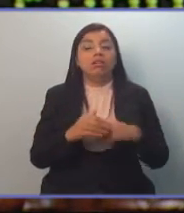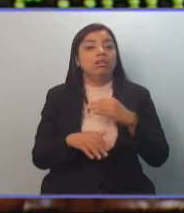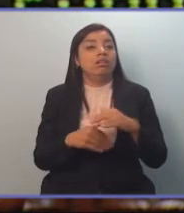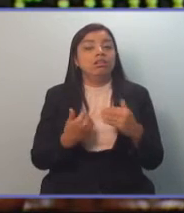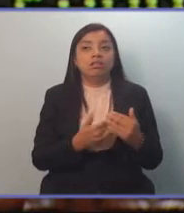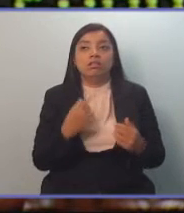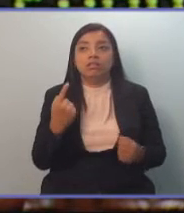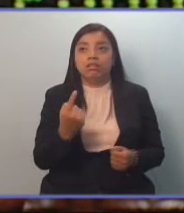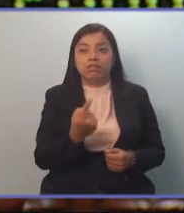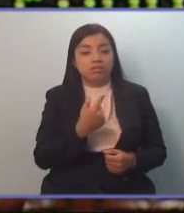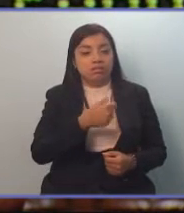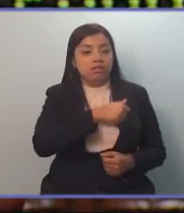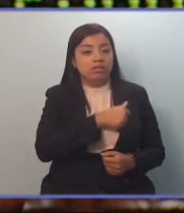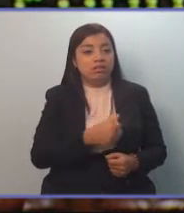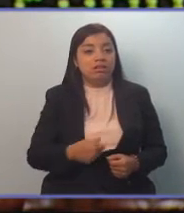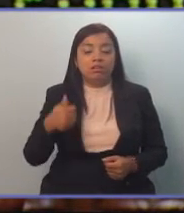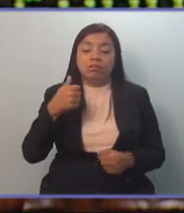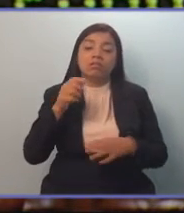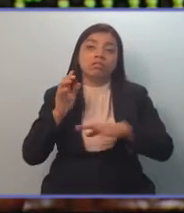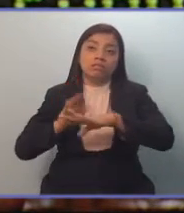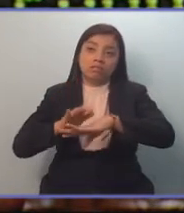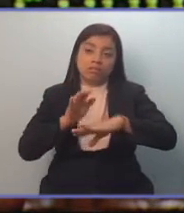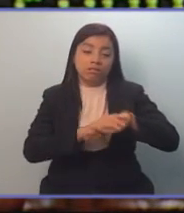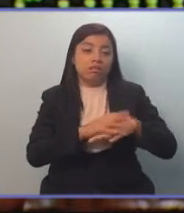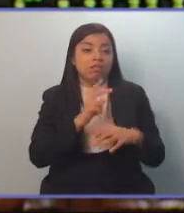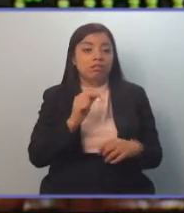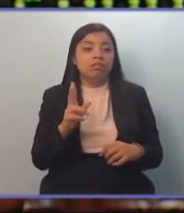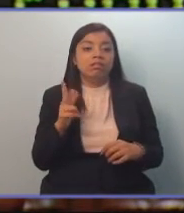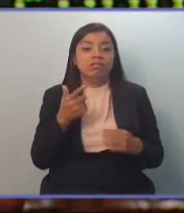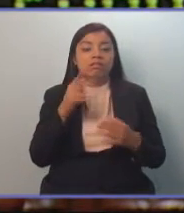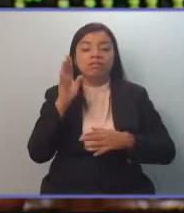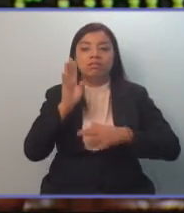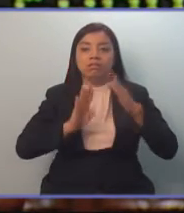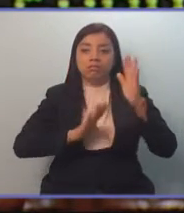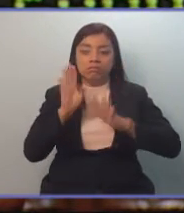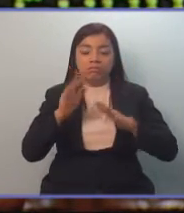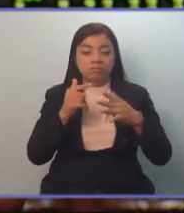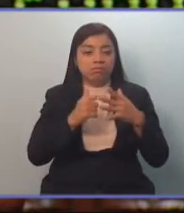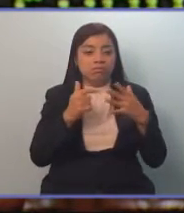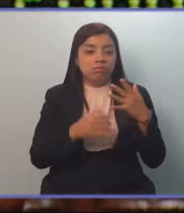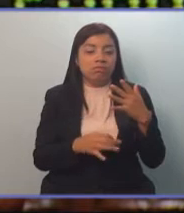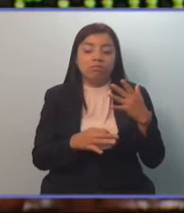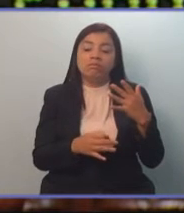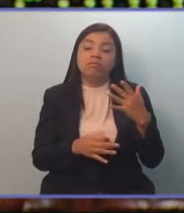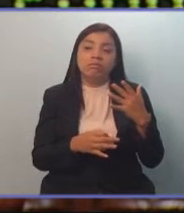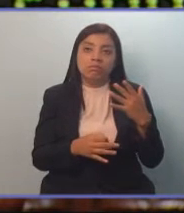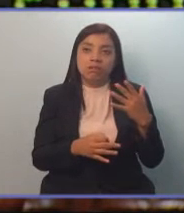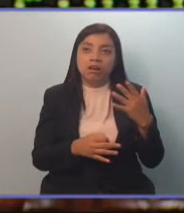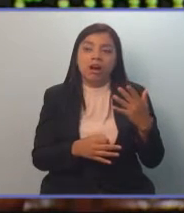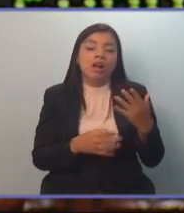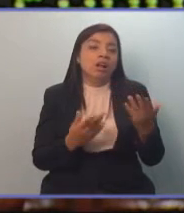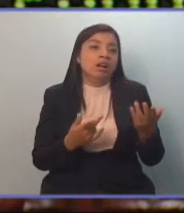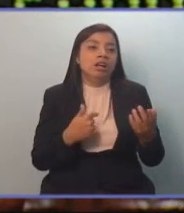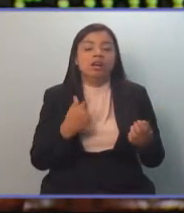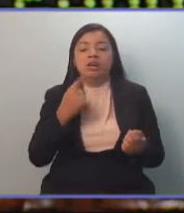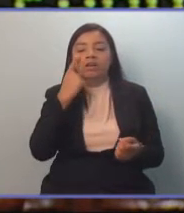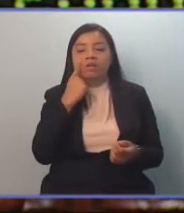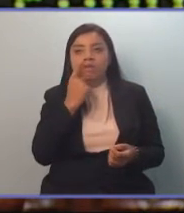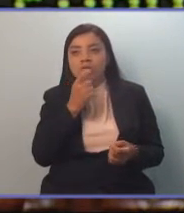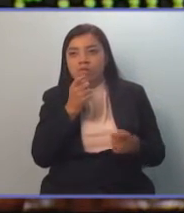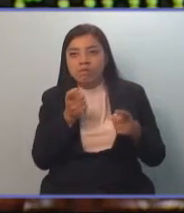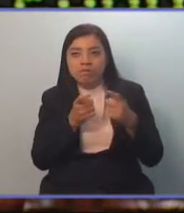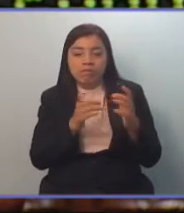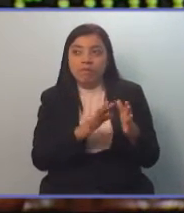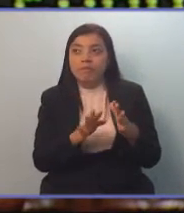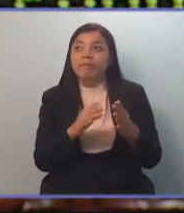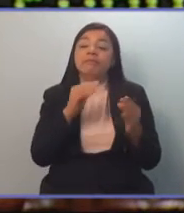la persona delegada cuando sea convocada. 3. Participar a la ejecución de inspecciones y fiscalización programadas